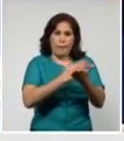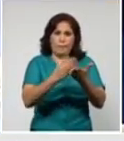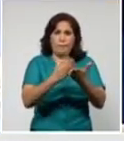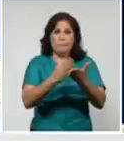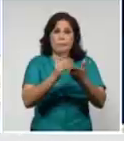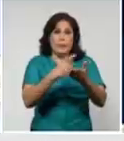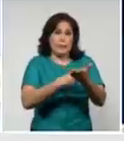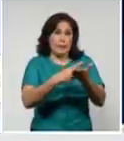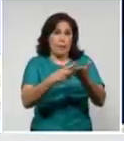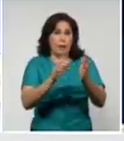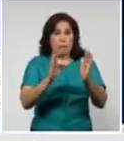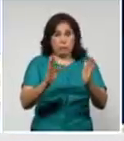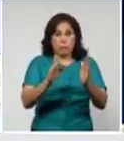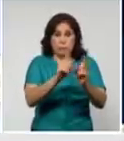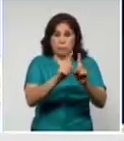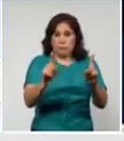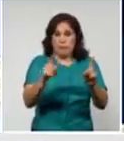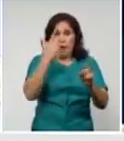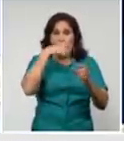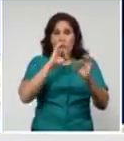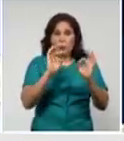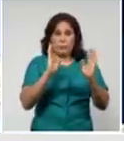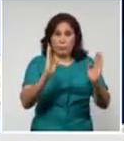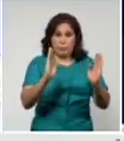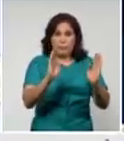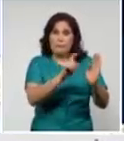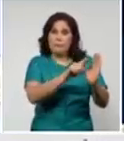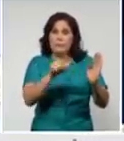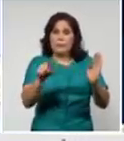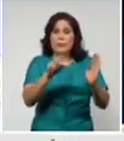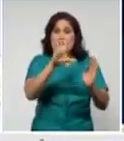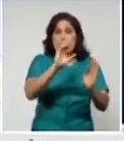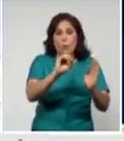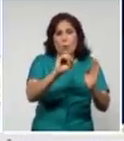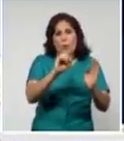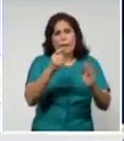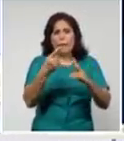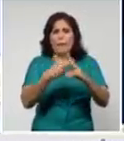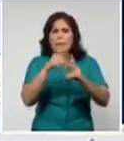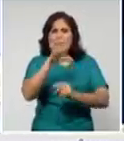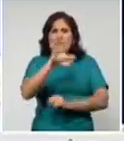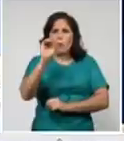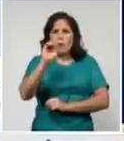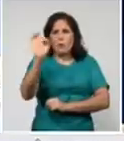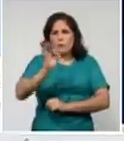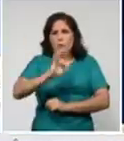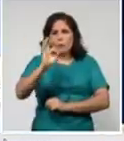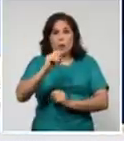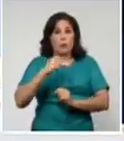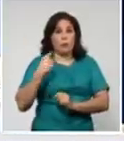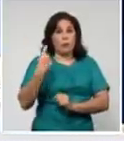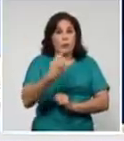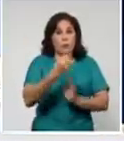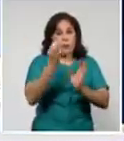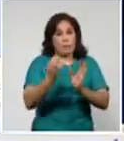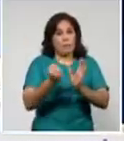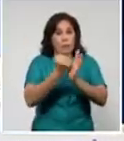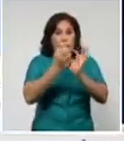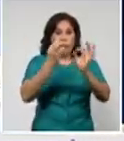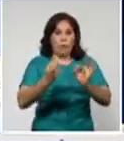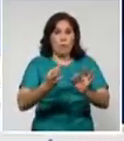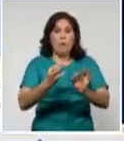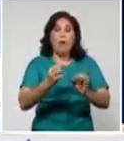los últimos días, el 50 y más del 50% de todos los casos diagnosticados han